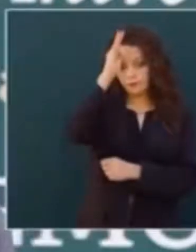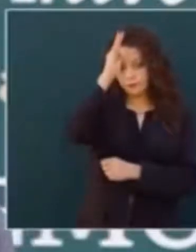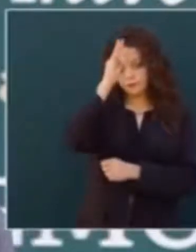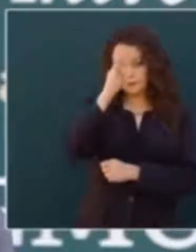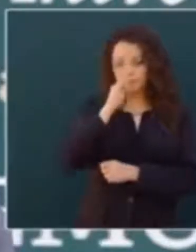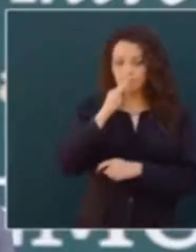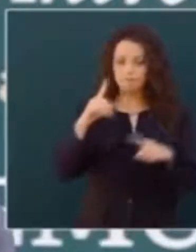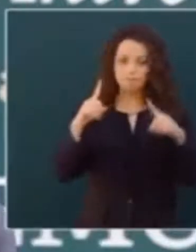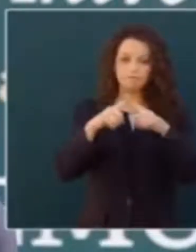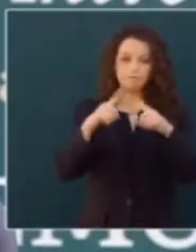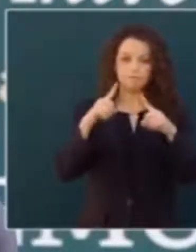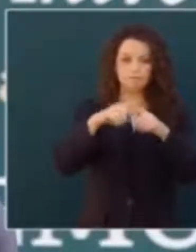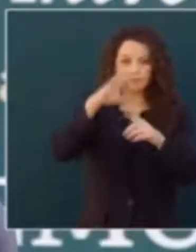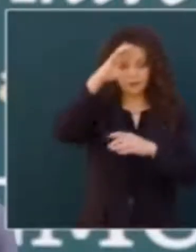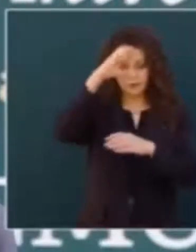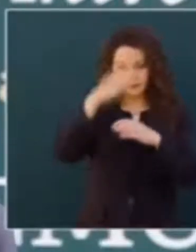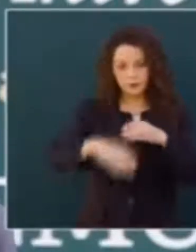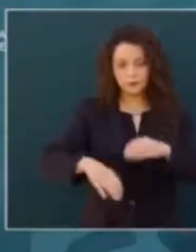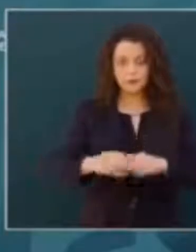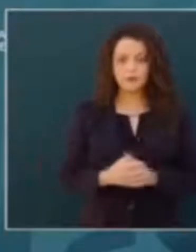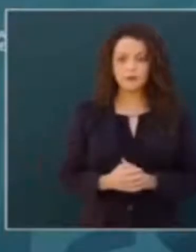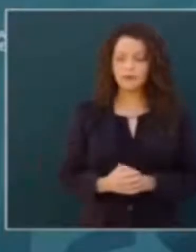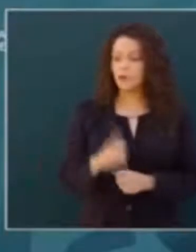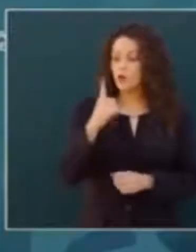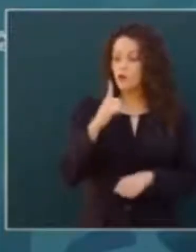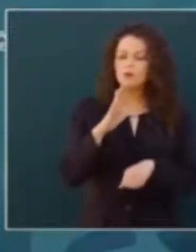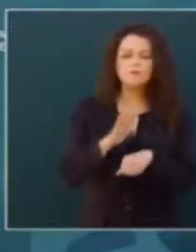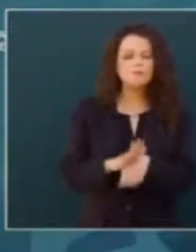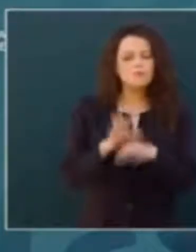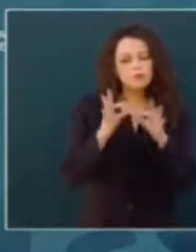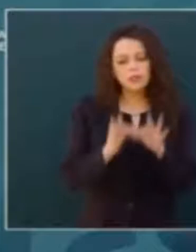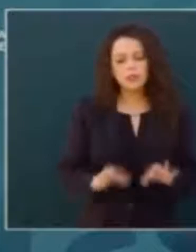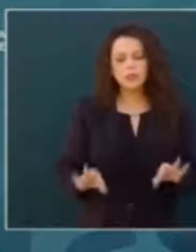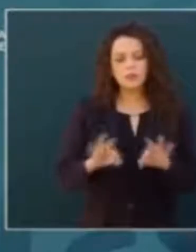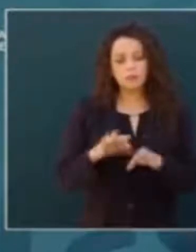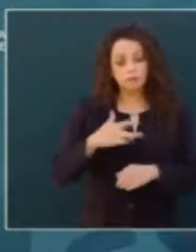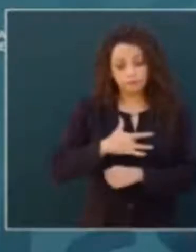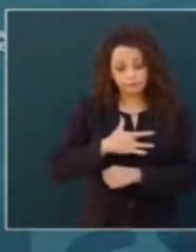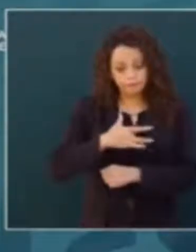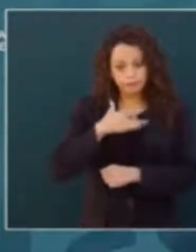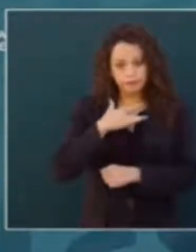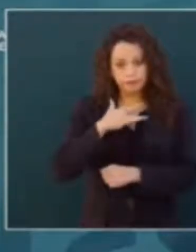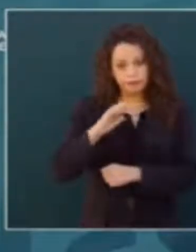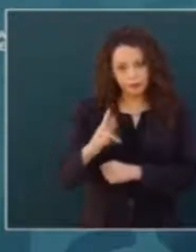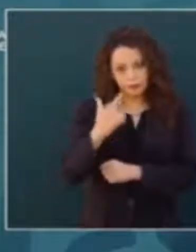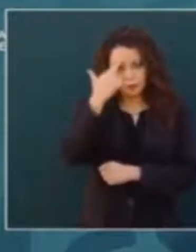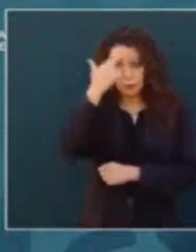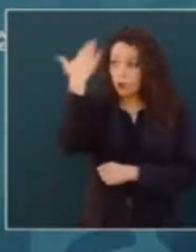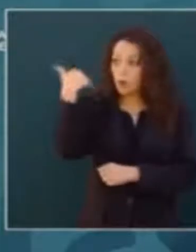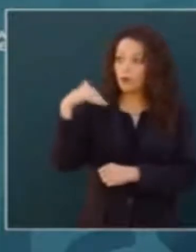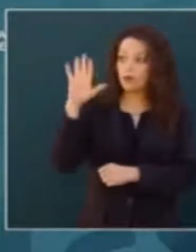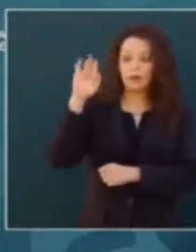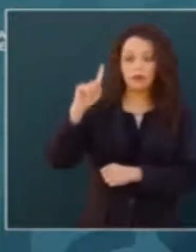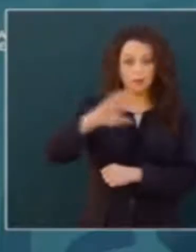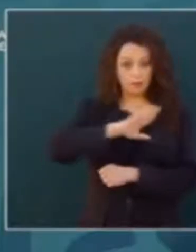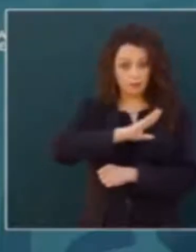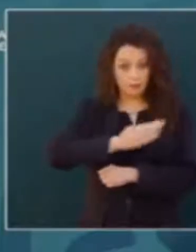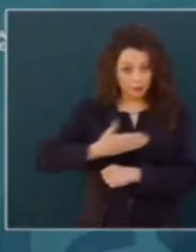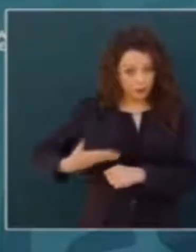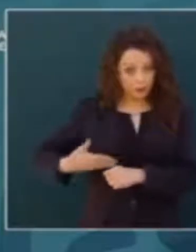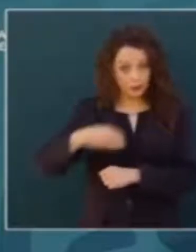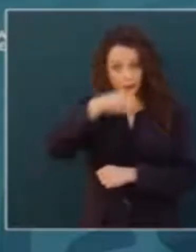Uno de los aspectos más entrañables que se recuerdan de la presidencia cardenista es